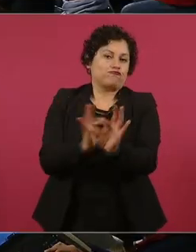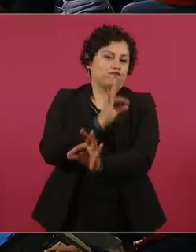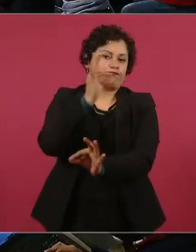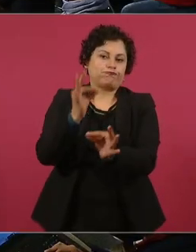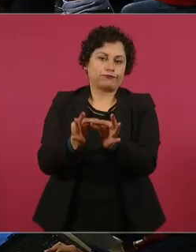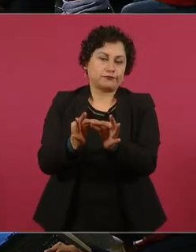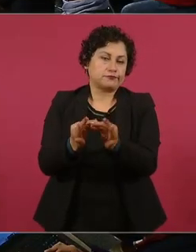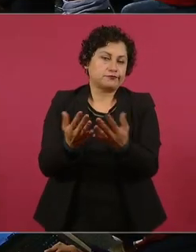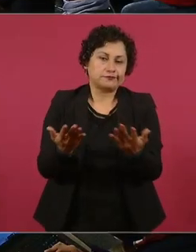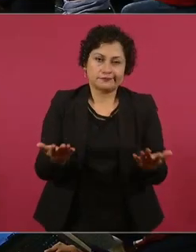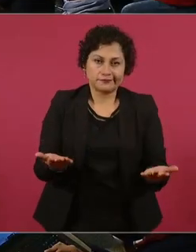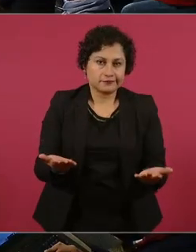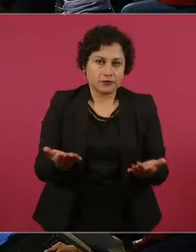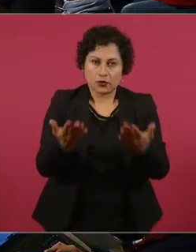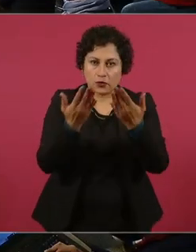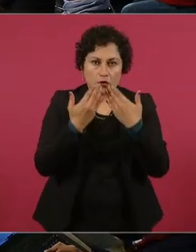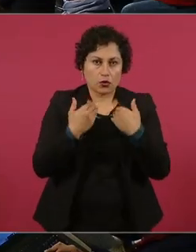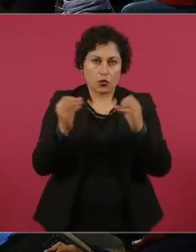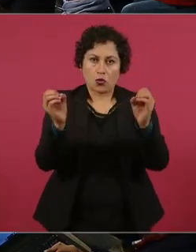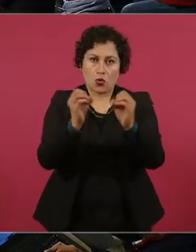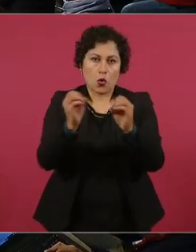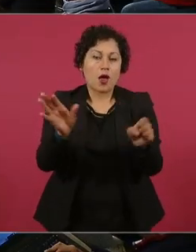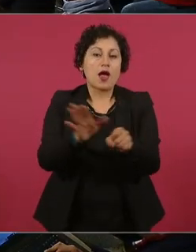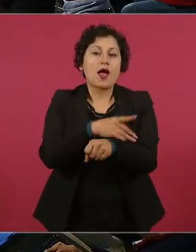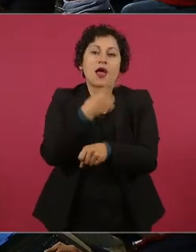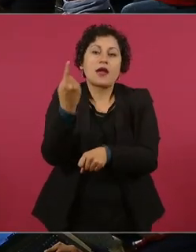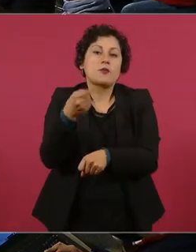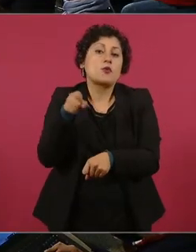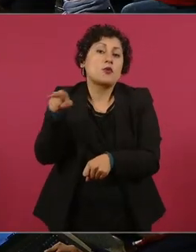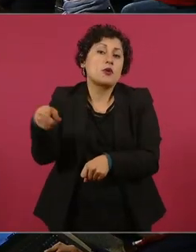con la formación académica,